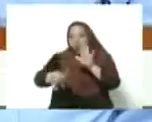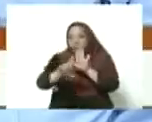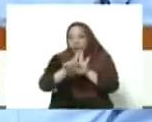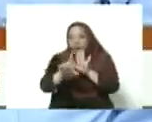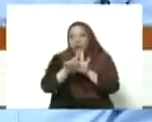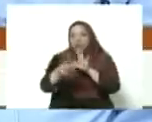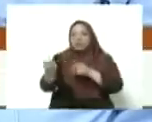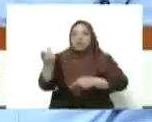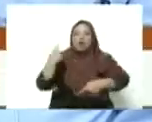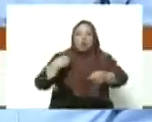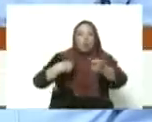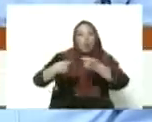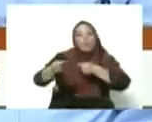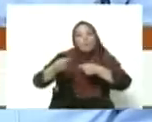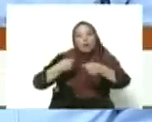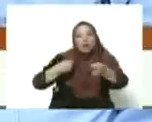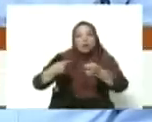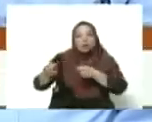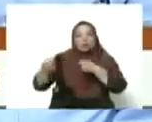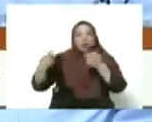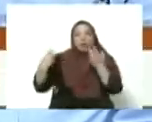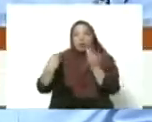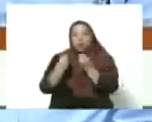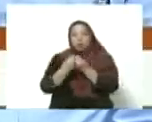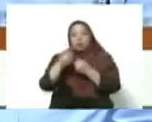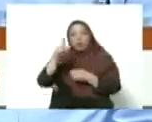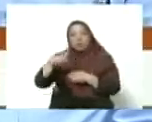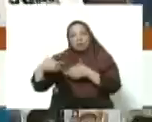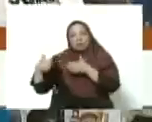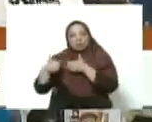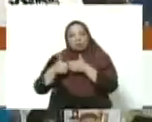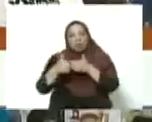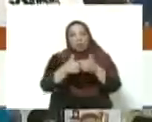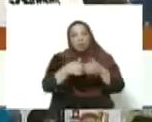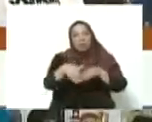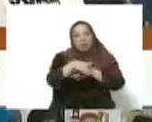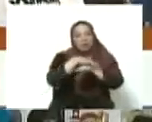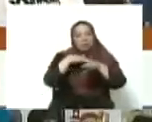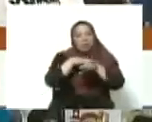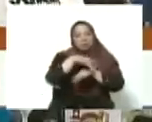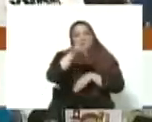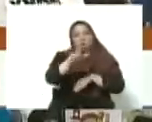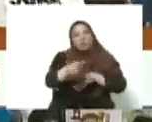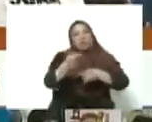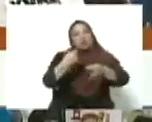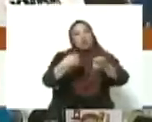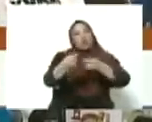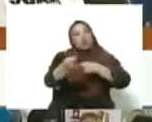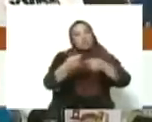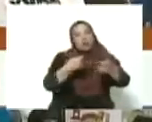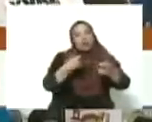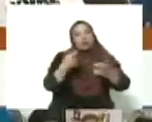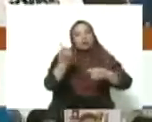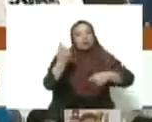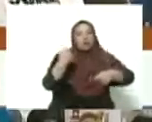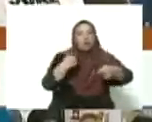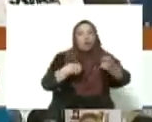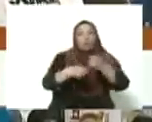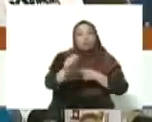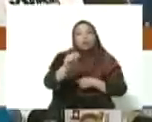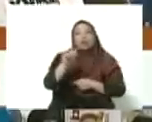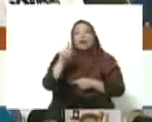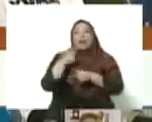Es por ello que nos acompaña la autoridad aduanera venezolana y en líneas generales nos sentimos muy